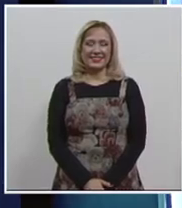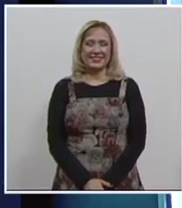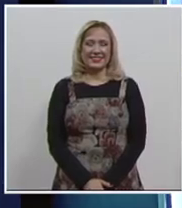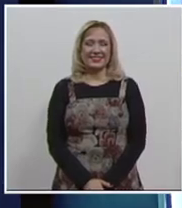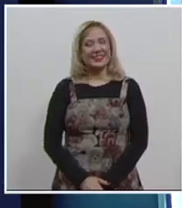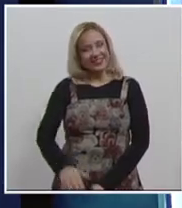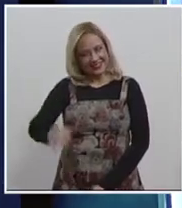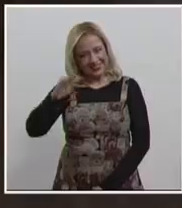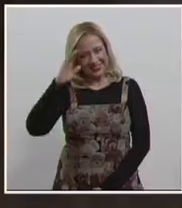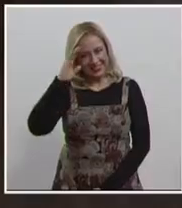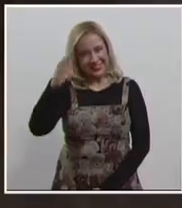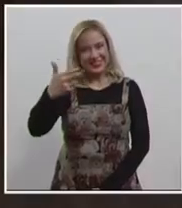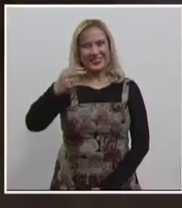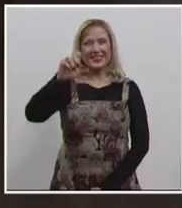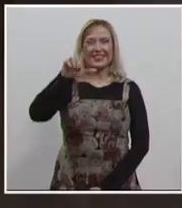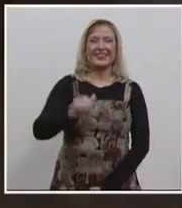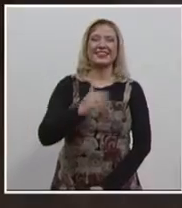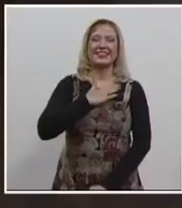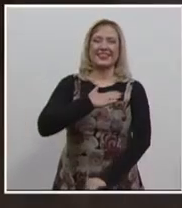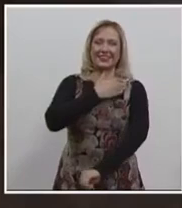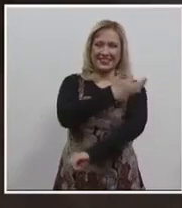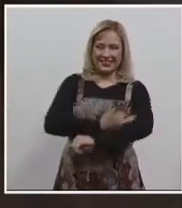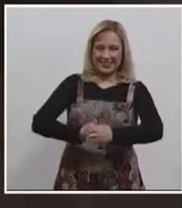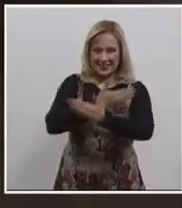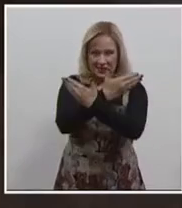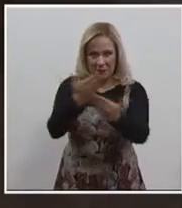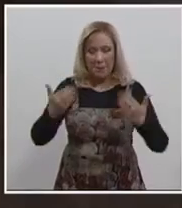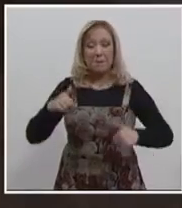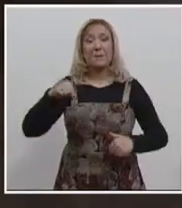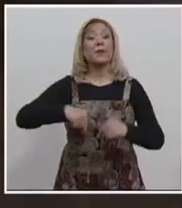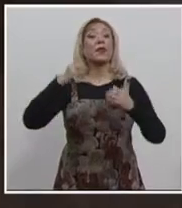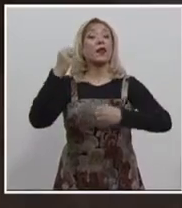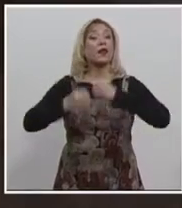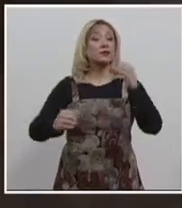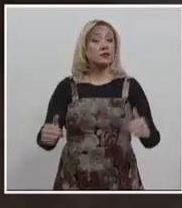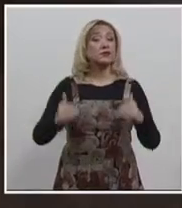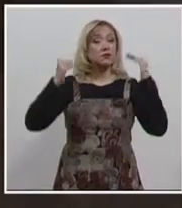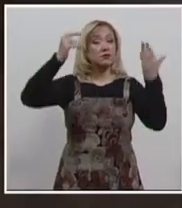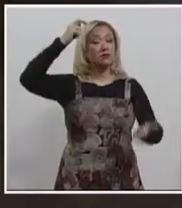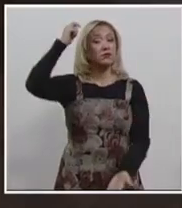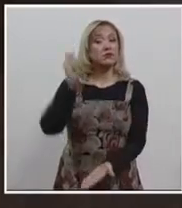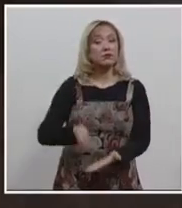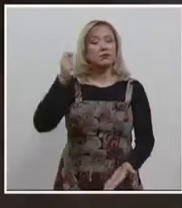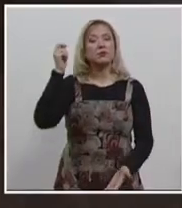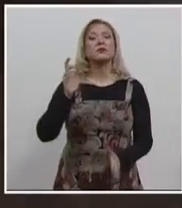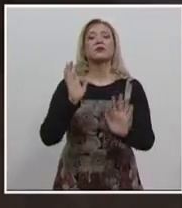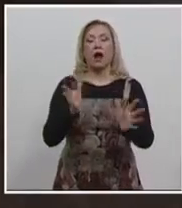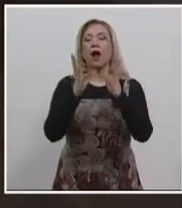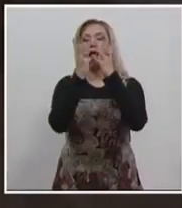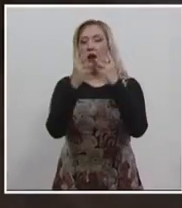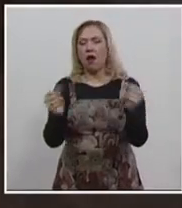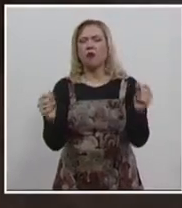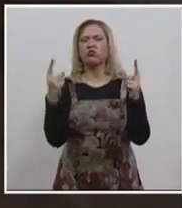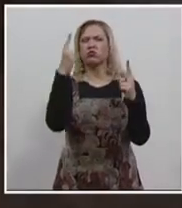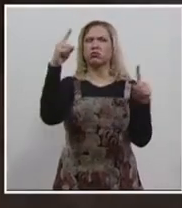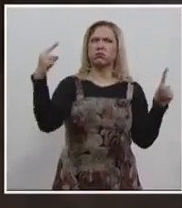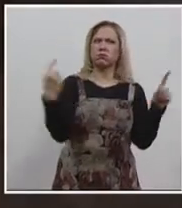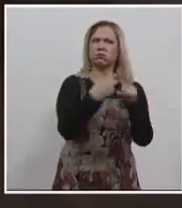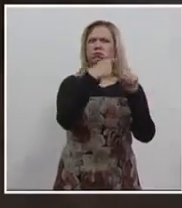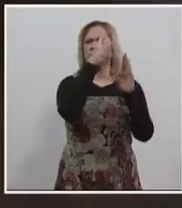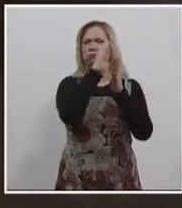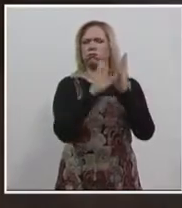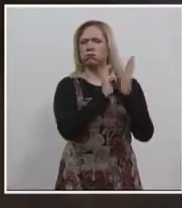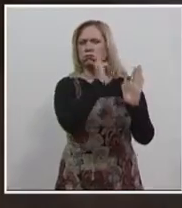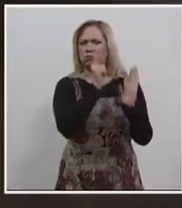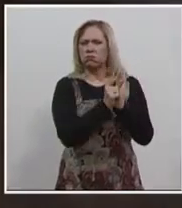¿Qué tal? Muy buenas tardes a todas las personas que siguen esta transmisión. El Pleno de la Suprema Corte de Justicia resolvió una controversia